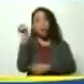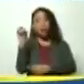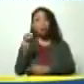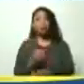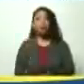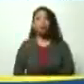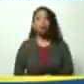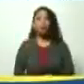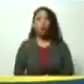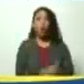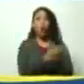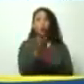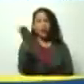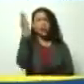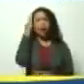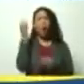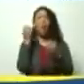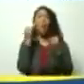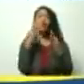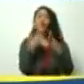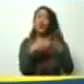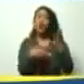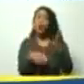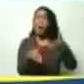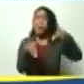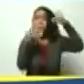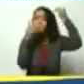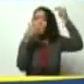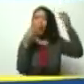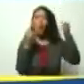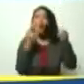¿ustedes saben cuántos recursos nos han secuestrado?